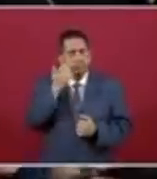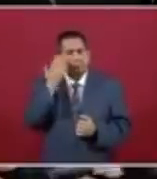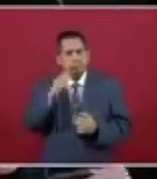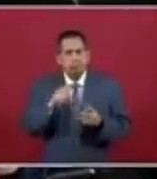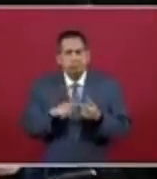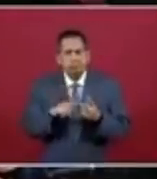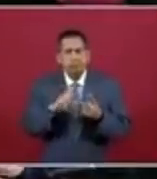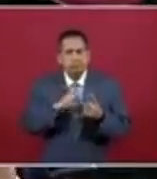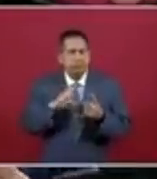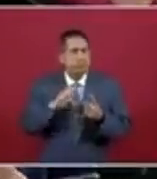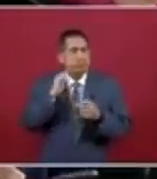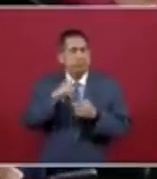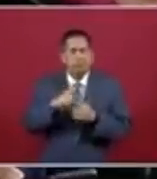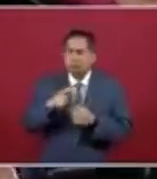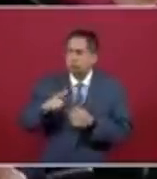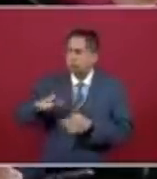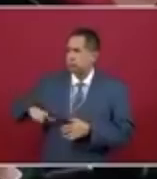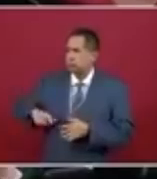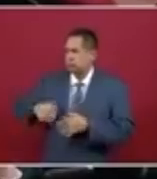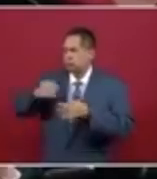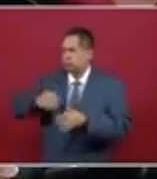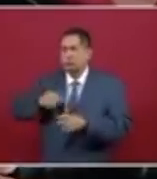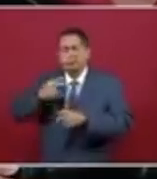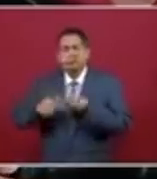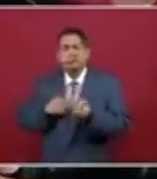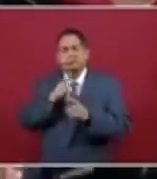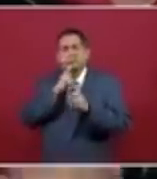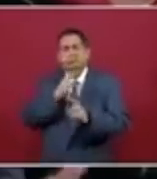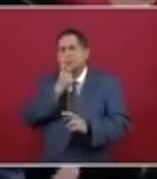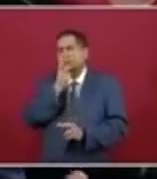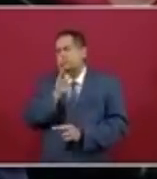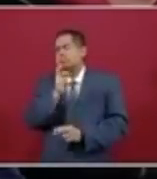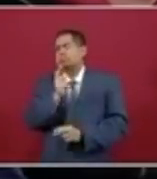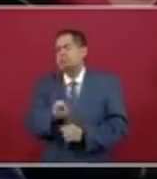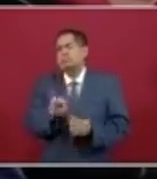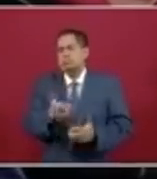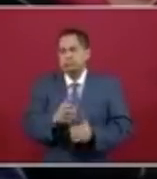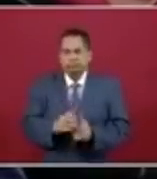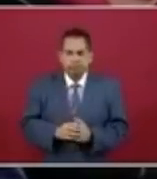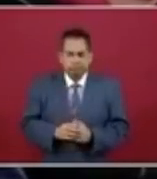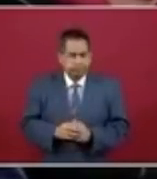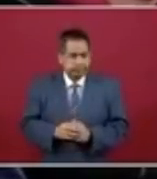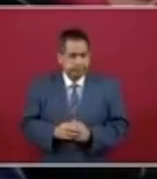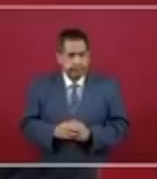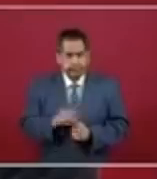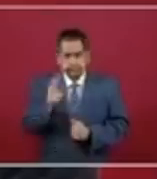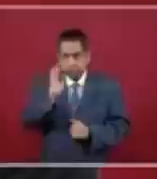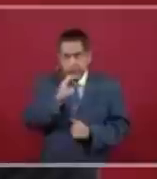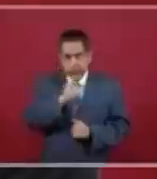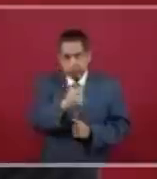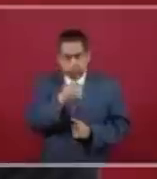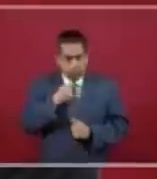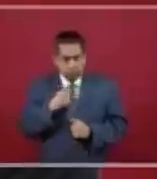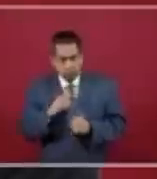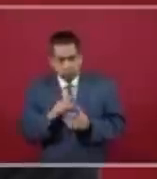se tiene una postura oficial del gobierno ante este caso, si se podría